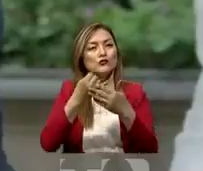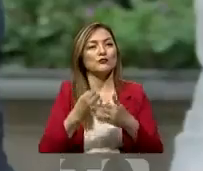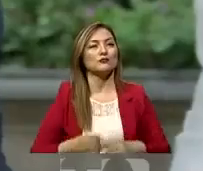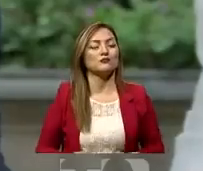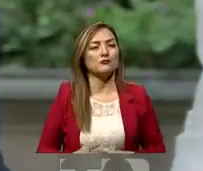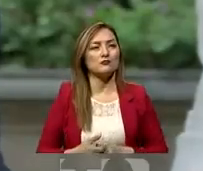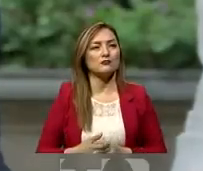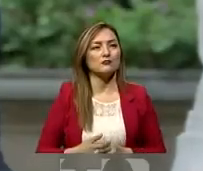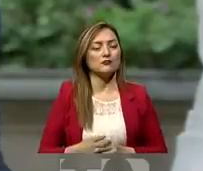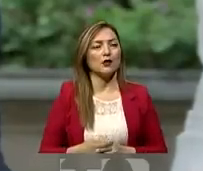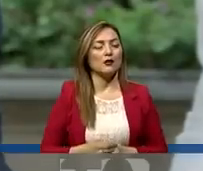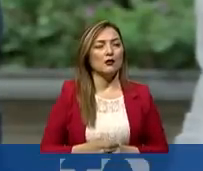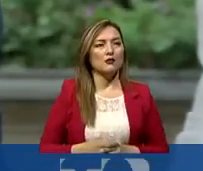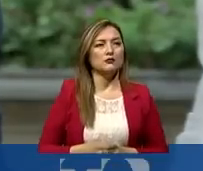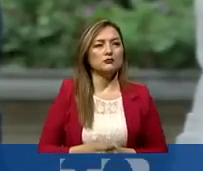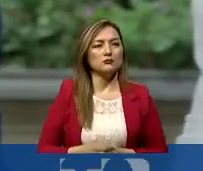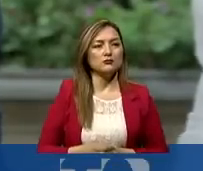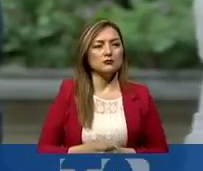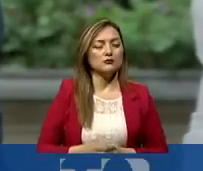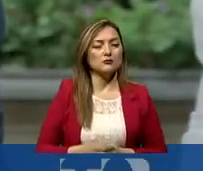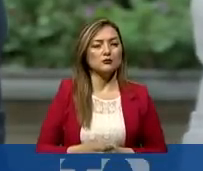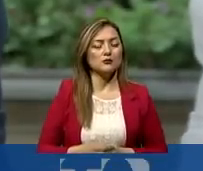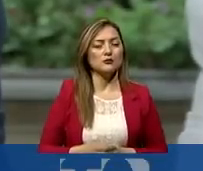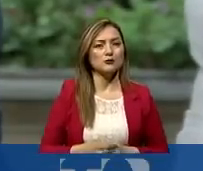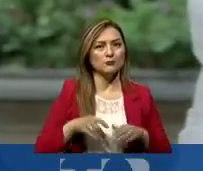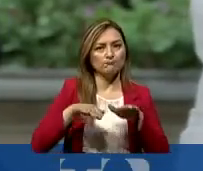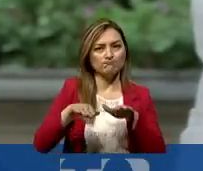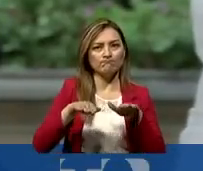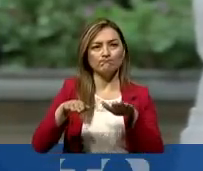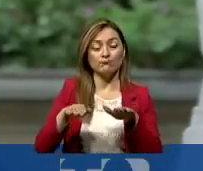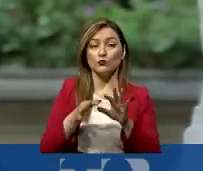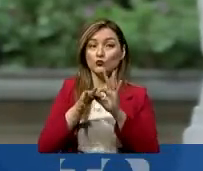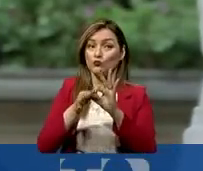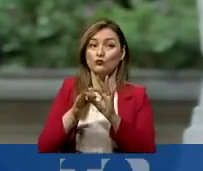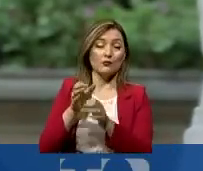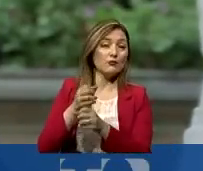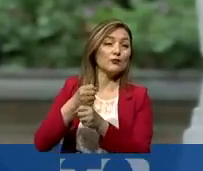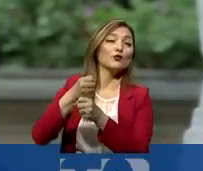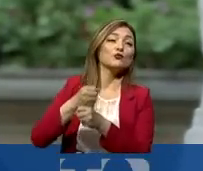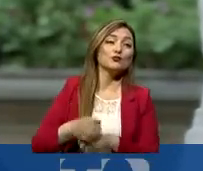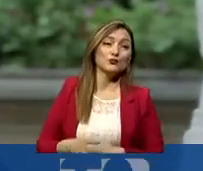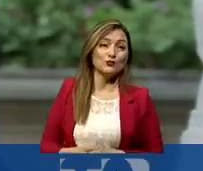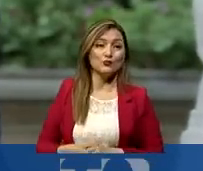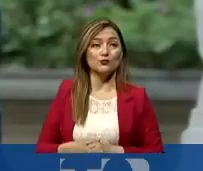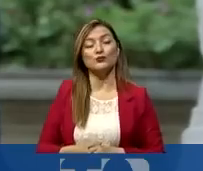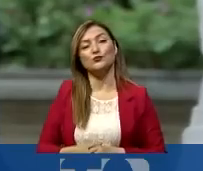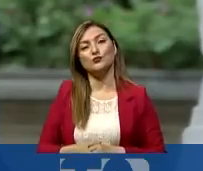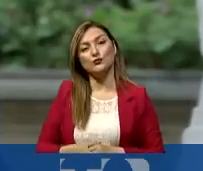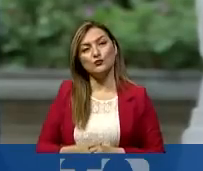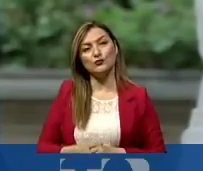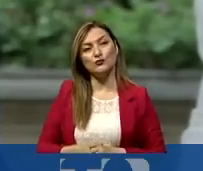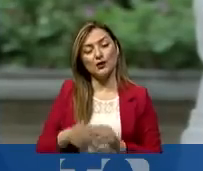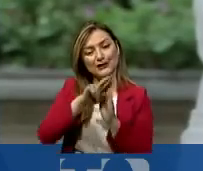restricción. Desde la movilidad se aporta también a la seguridad. Hemos trabajado en